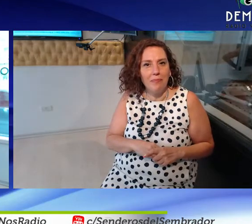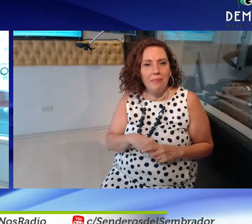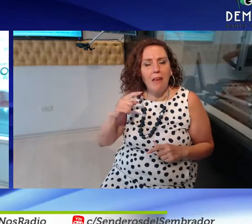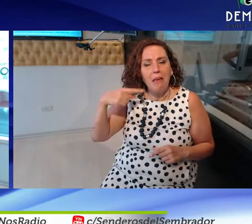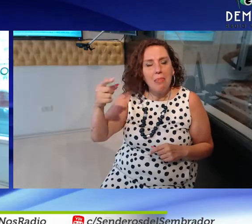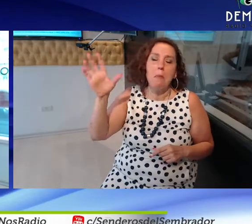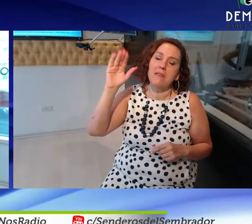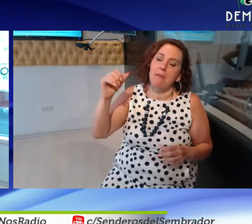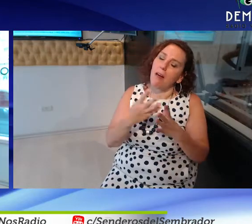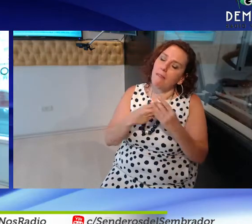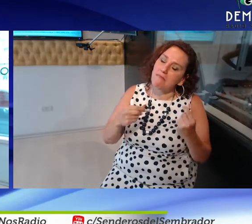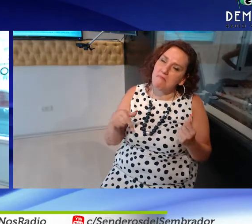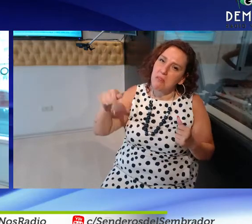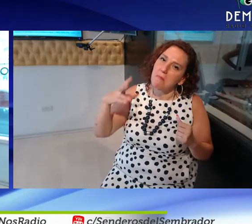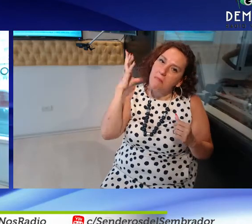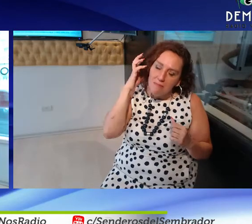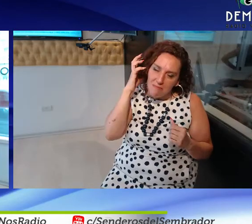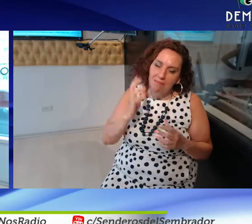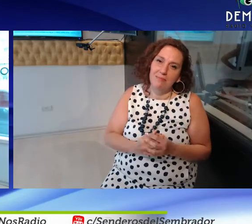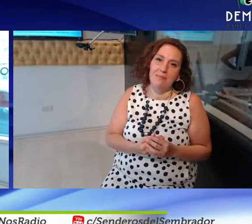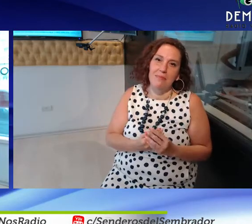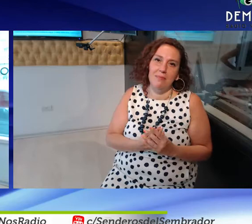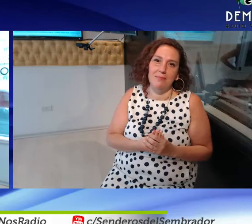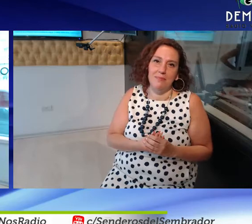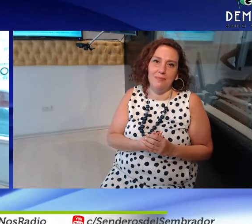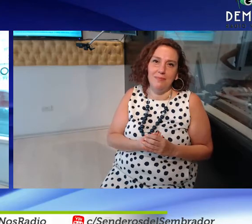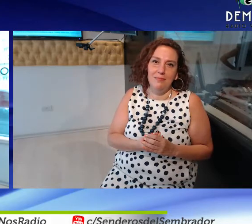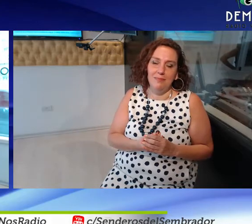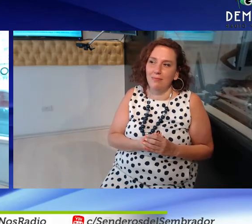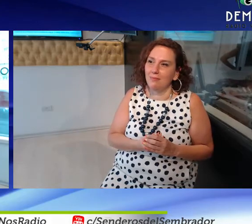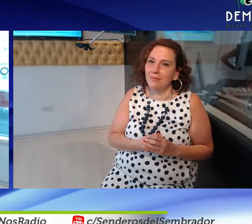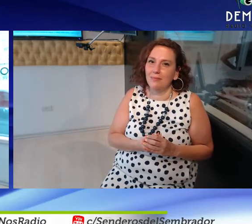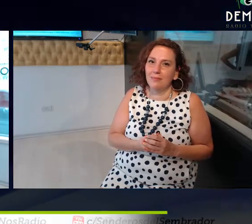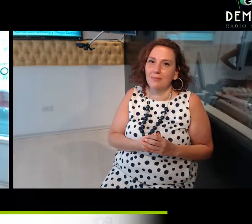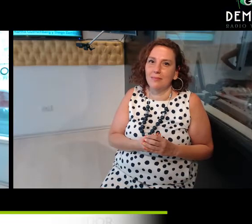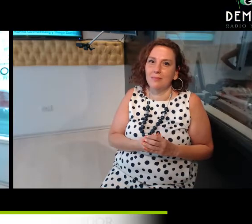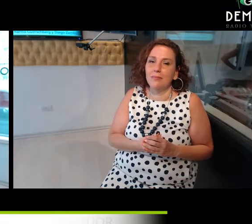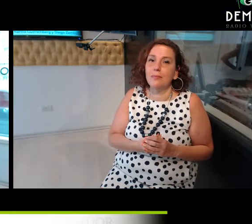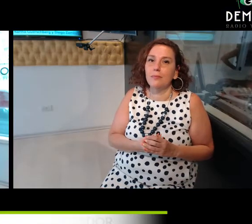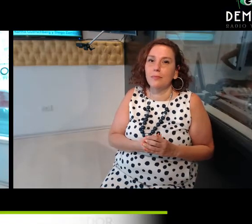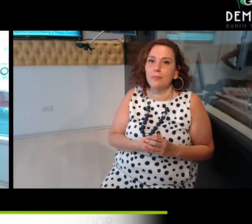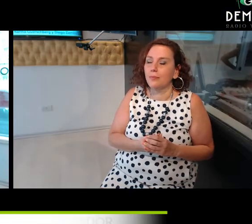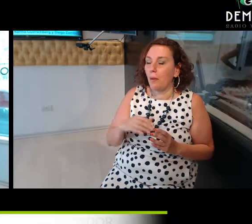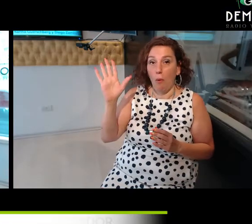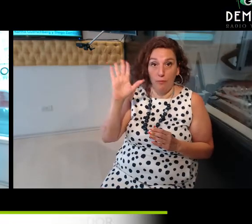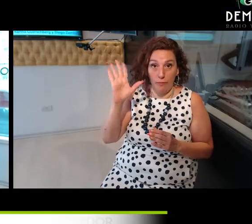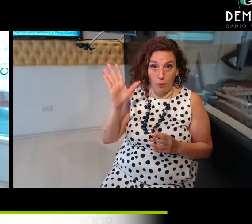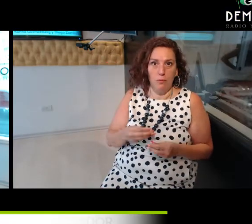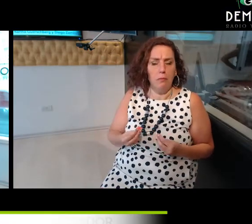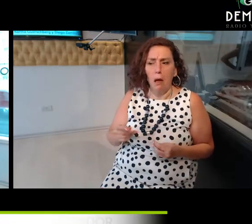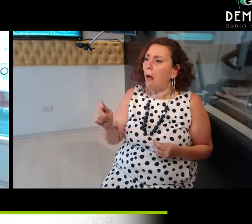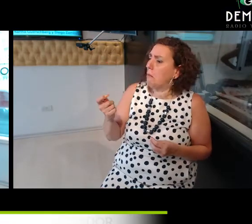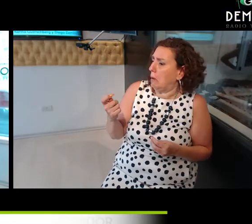y terminar el programa. ¿Qué les parece? Dale. Le decimos a Rodo a ver si nos manda, sí. Un segundo. Un saludo. ¿A quién?